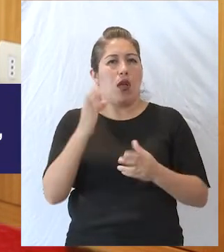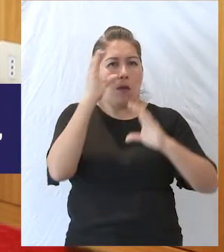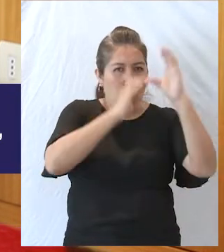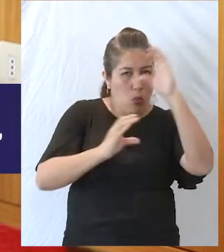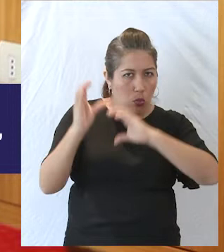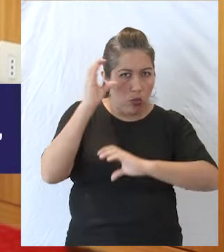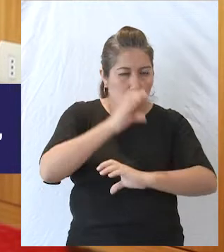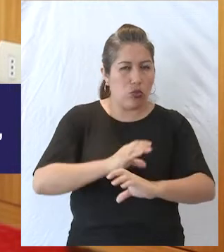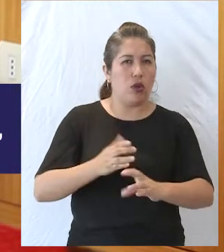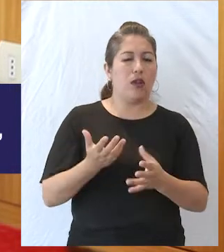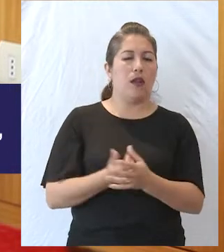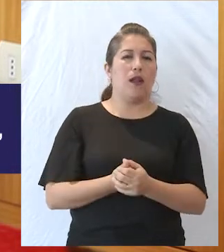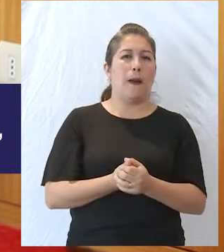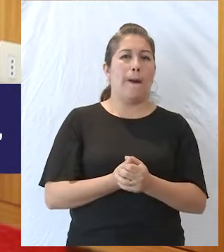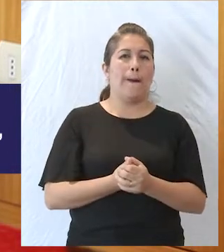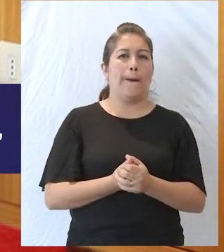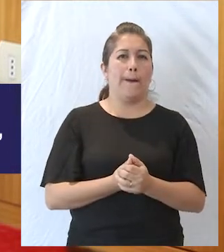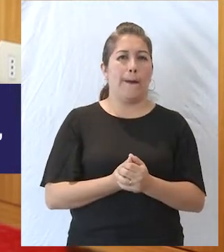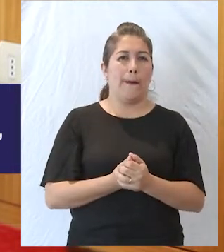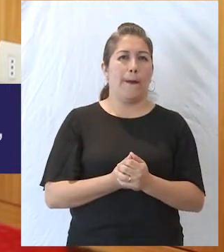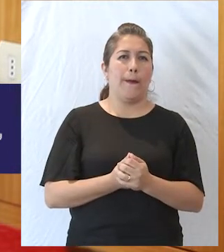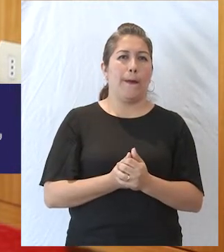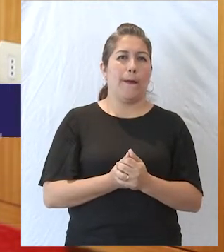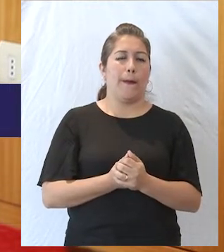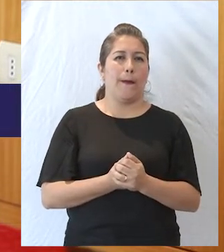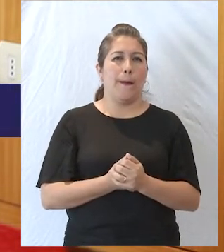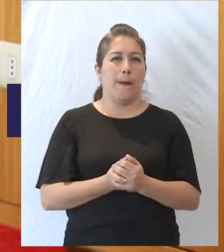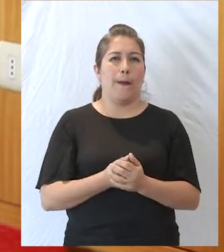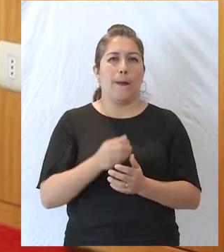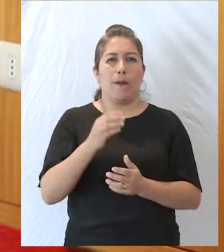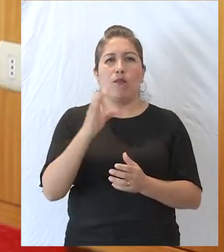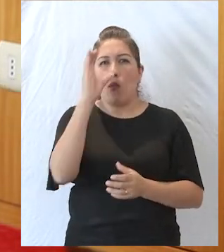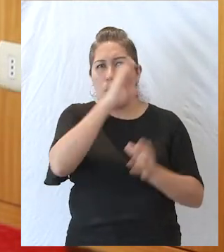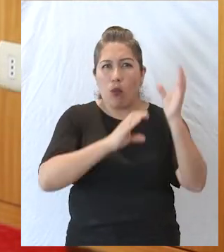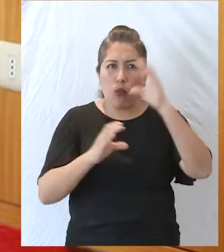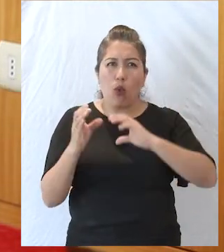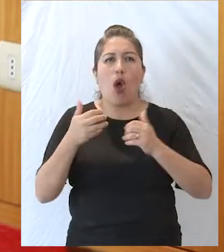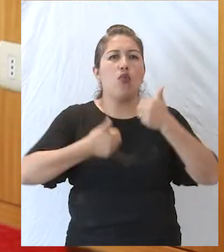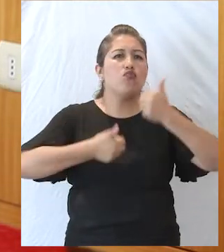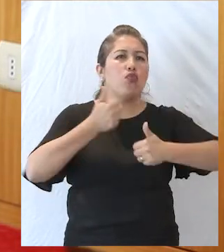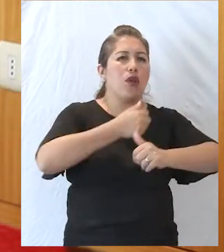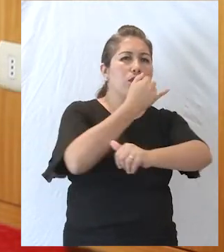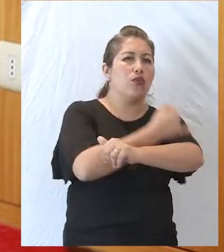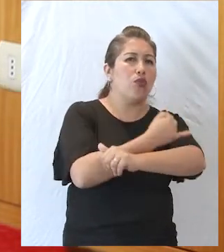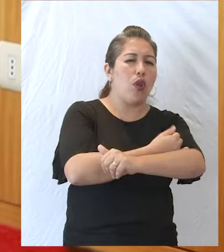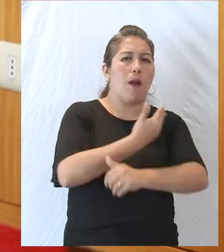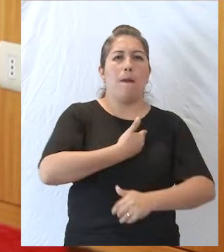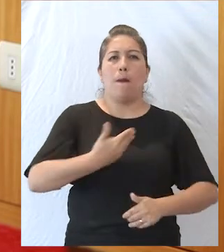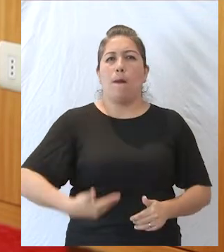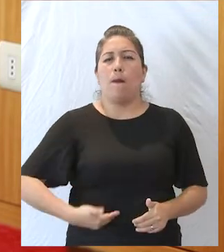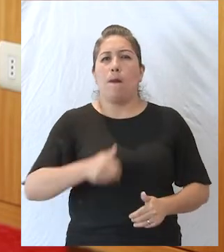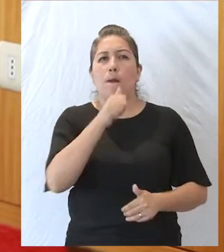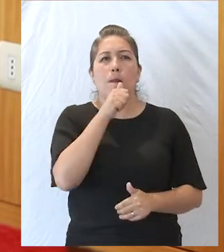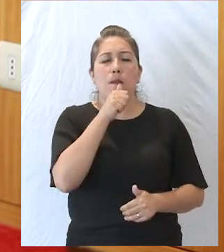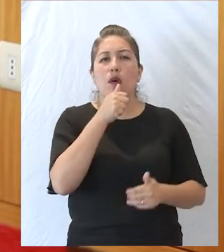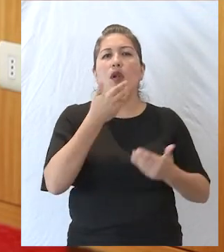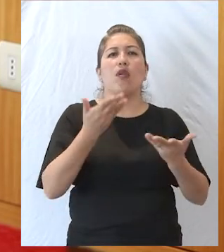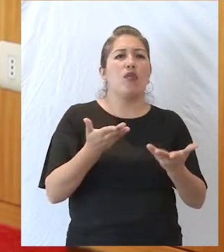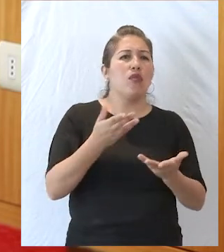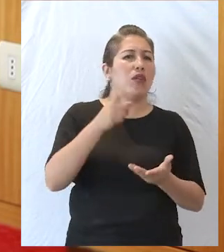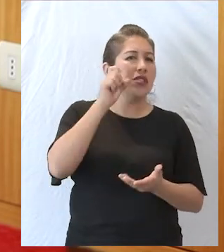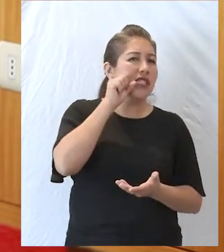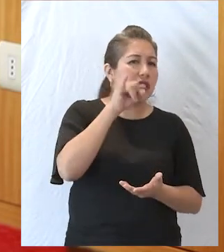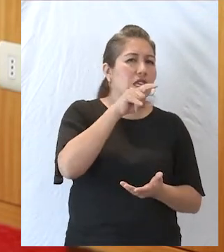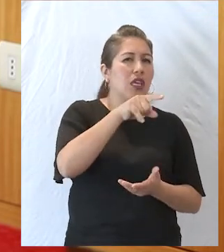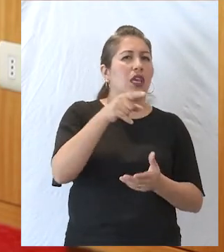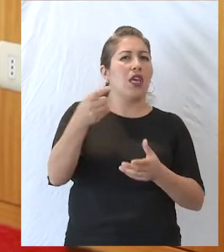hacer el seguimiento, la búsqueda, digamos, de la detección de qué instituciones públicas o privadas no están